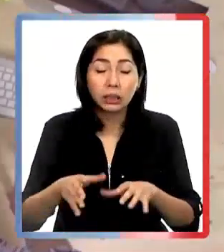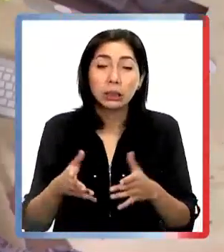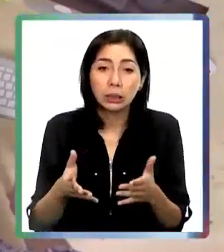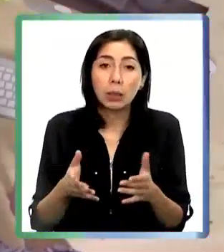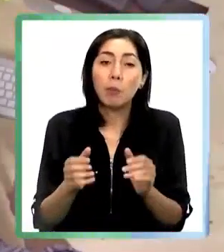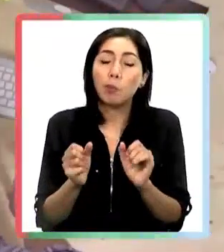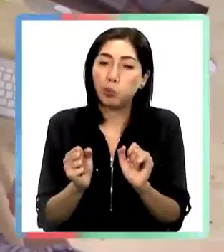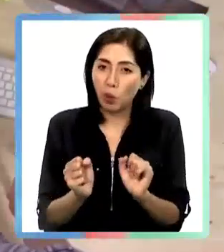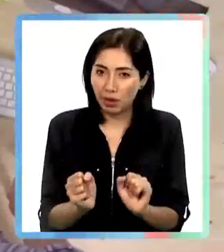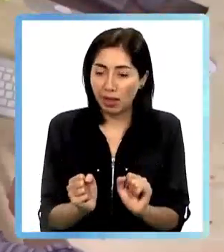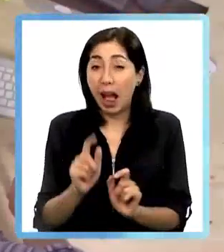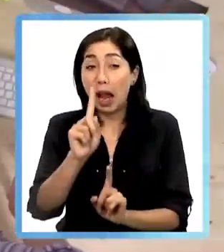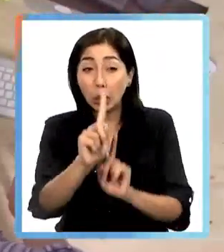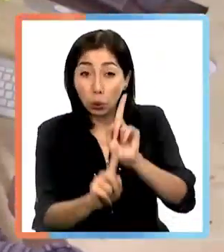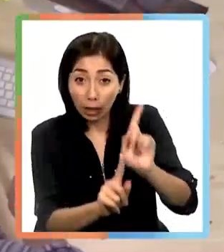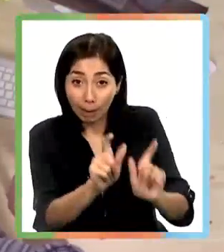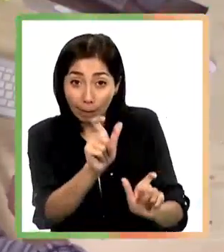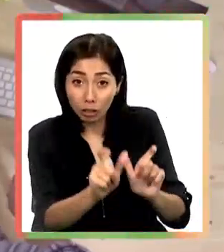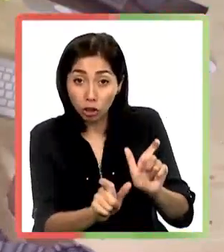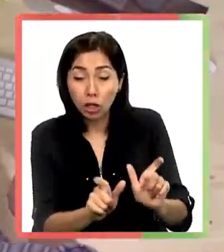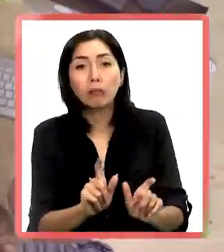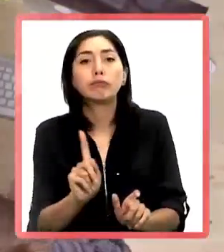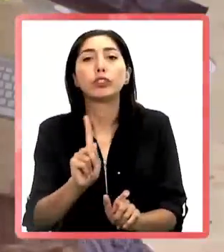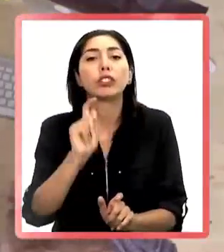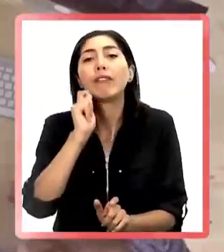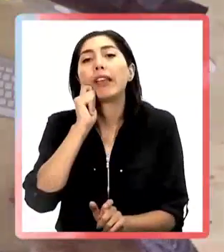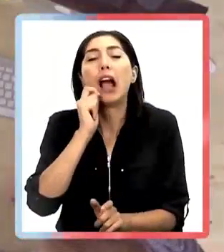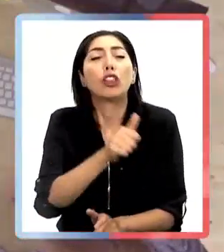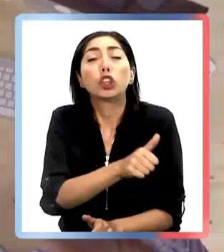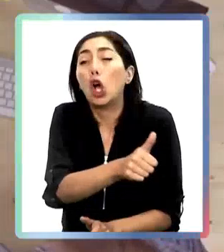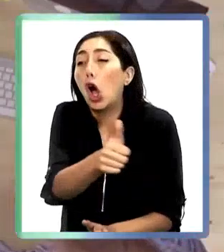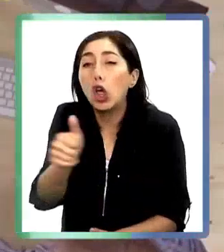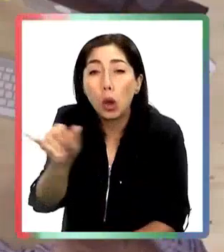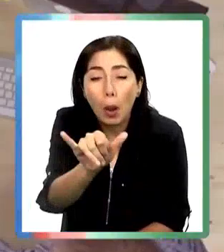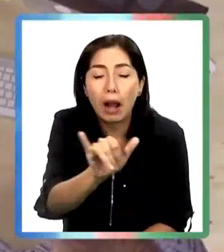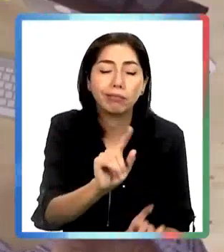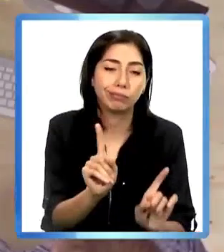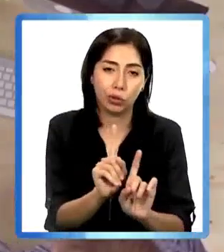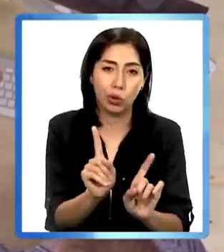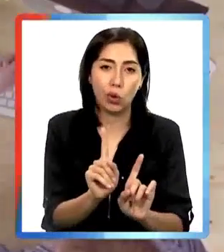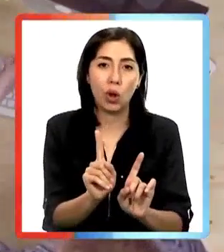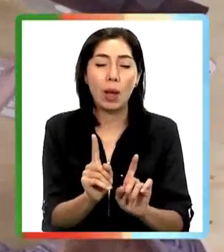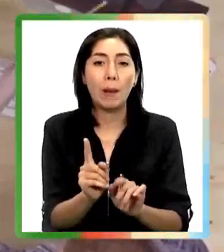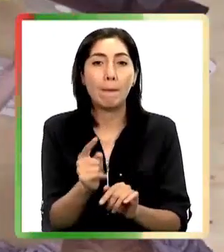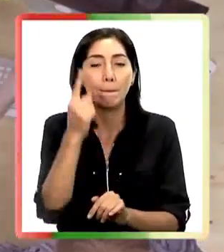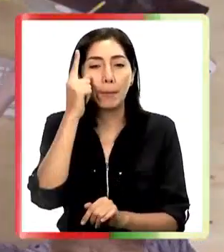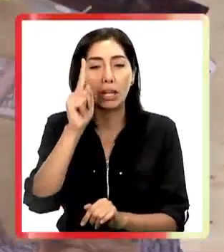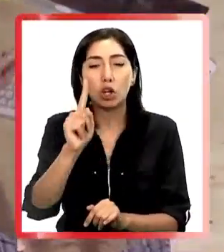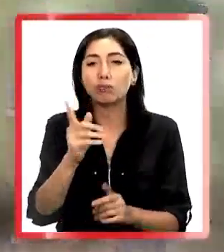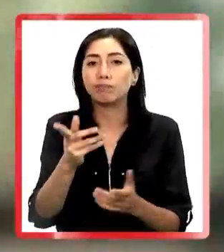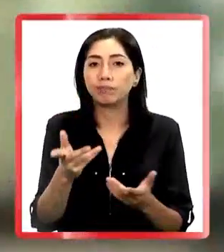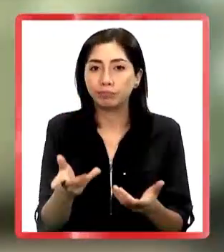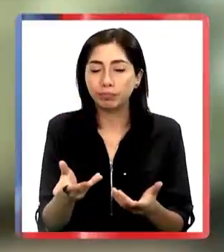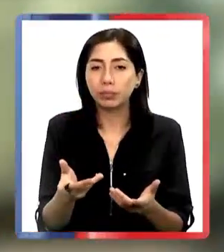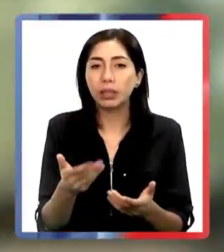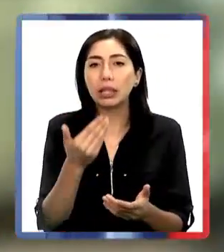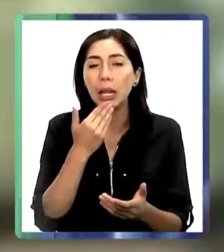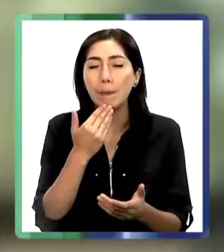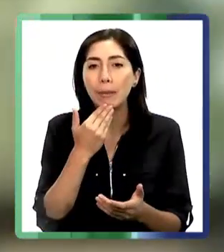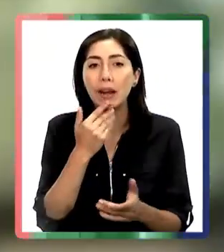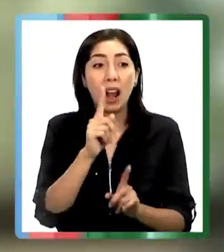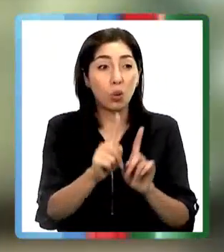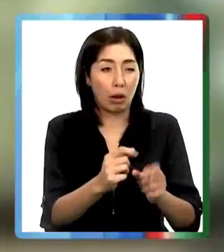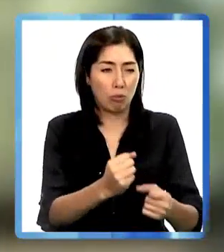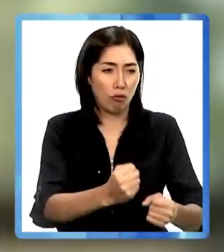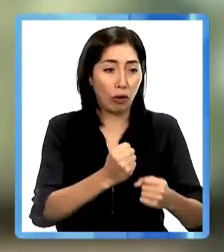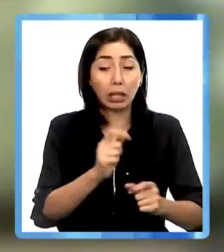actividades, pueden generarse en algunas personas, tampoco es una cosa que se vive en todos, y la magnitud también es